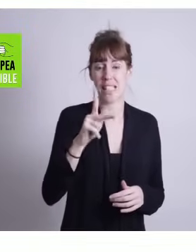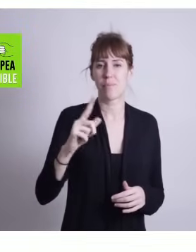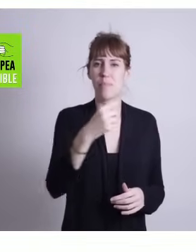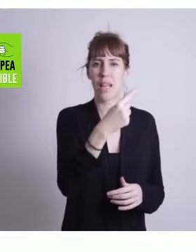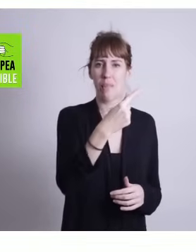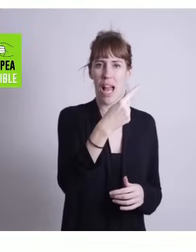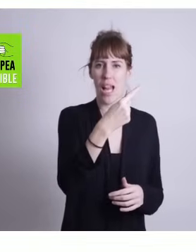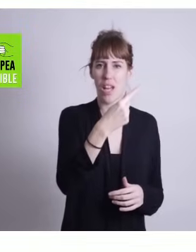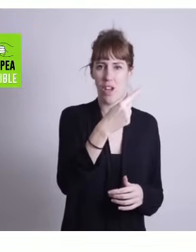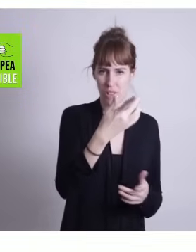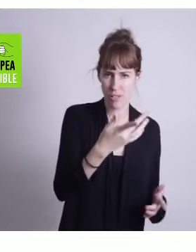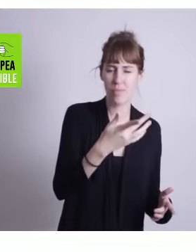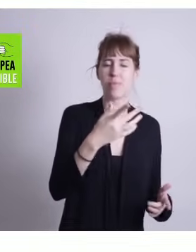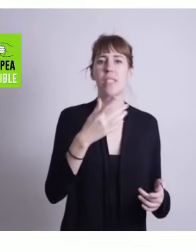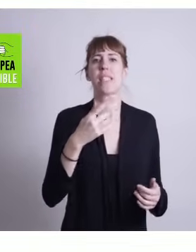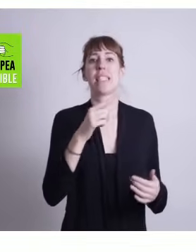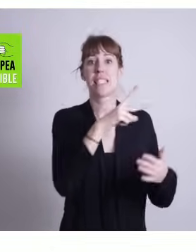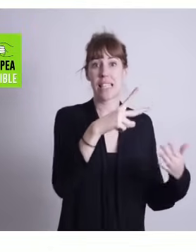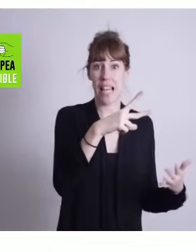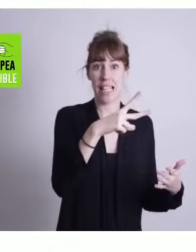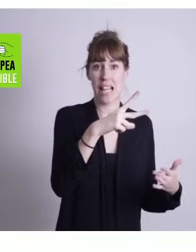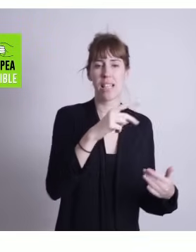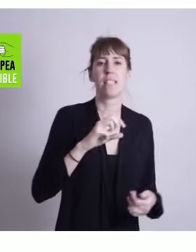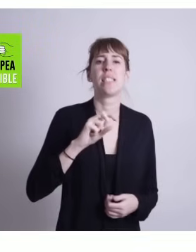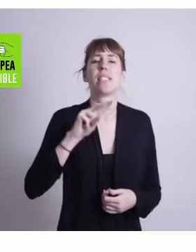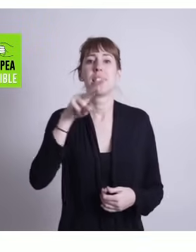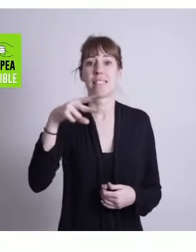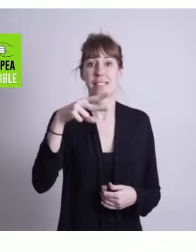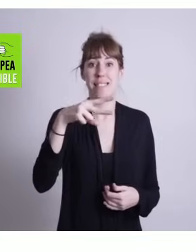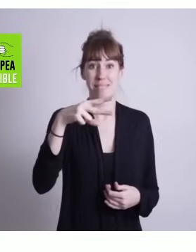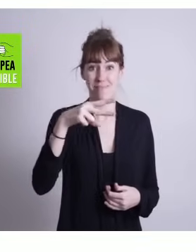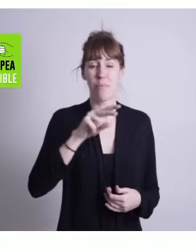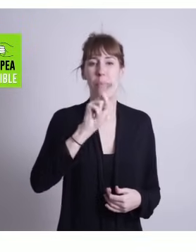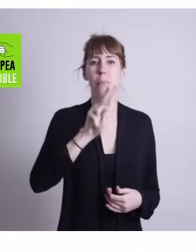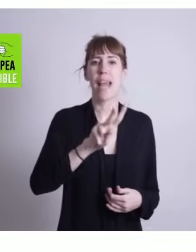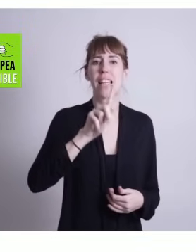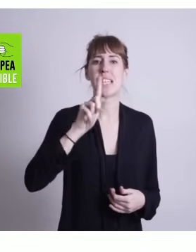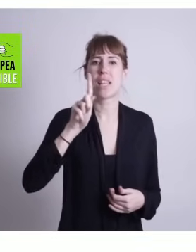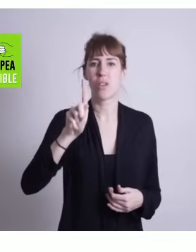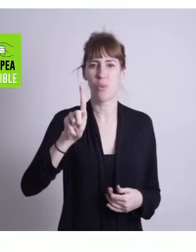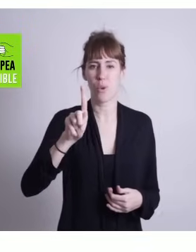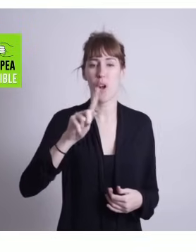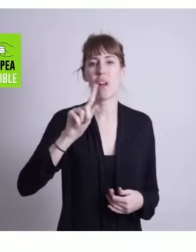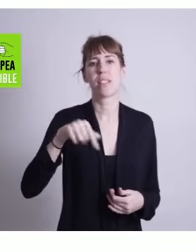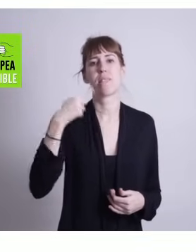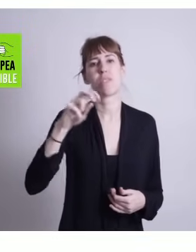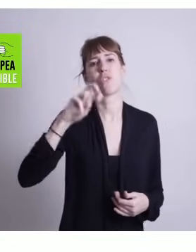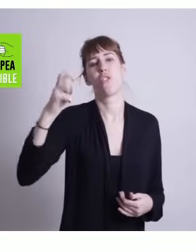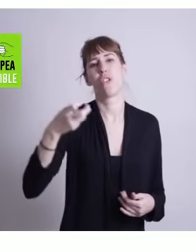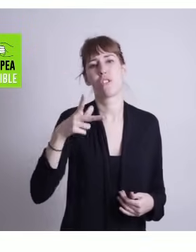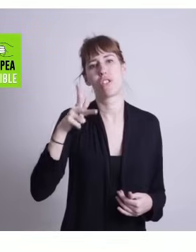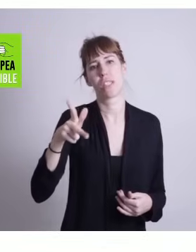ahí está llegado 13, en nuestro sistema secundario, hay más de 21, y luego tenemos otra serie de chakras pequeños, que